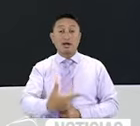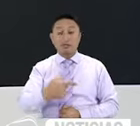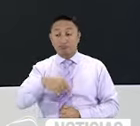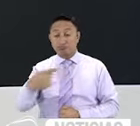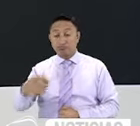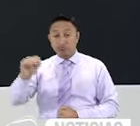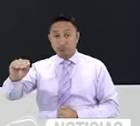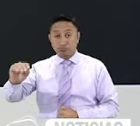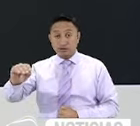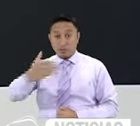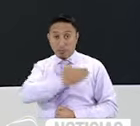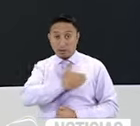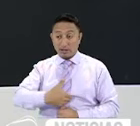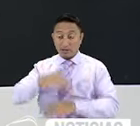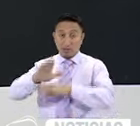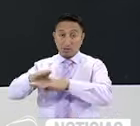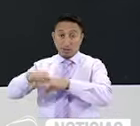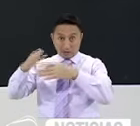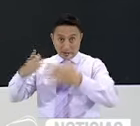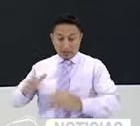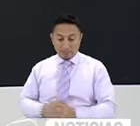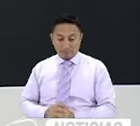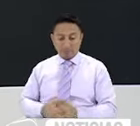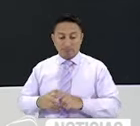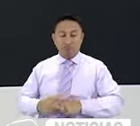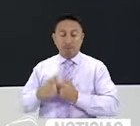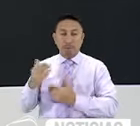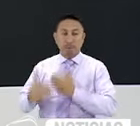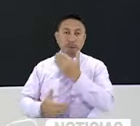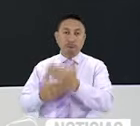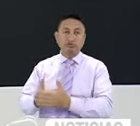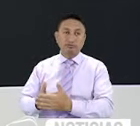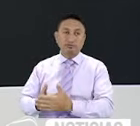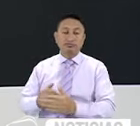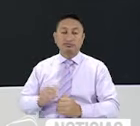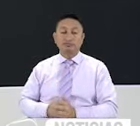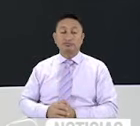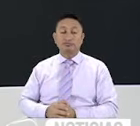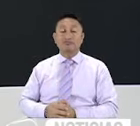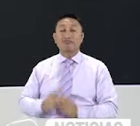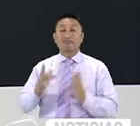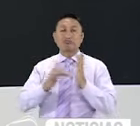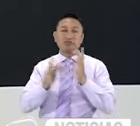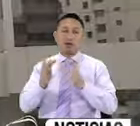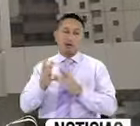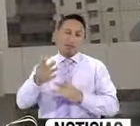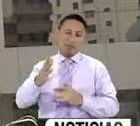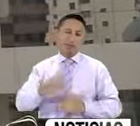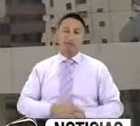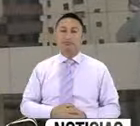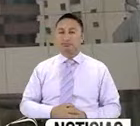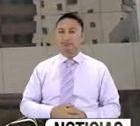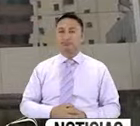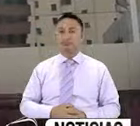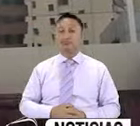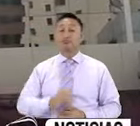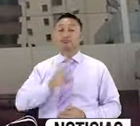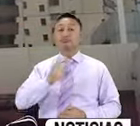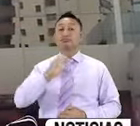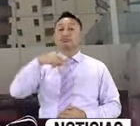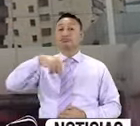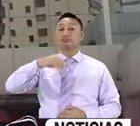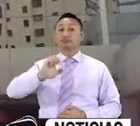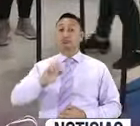de la República, Noboa, se lo realizará a mediados del mes de abril. El Consejo Nacional Electoral